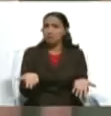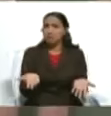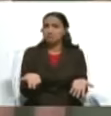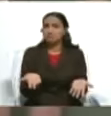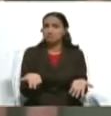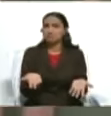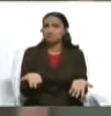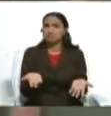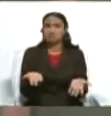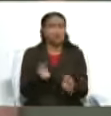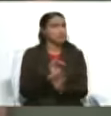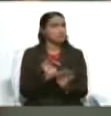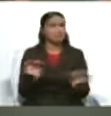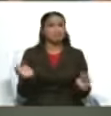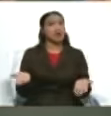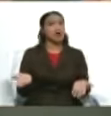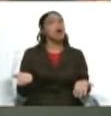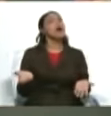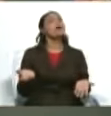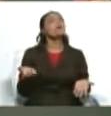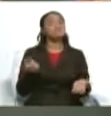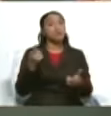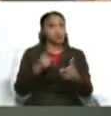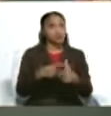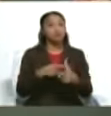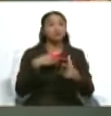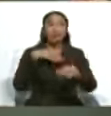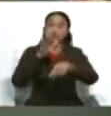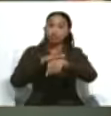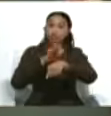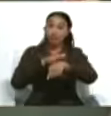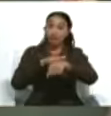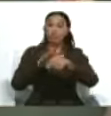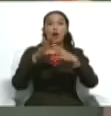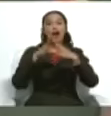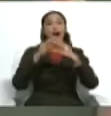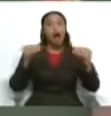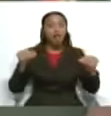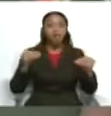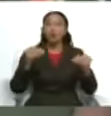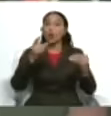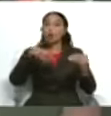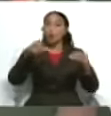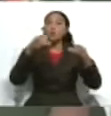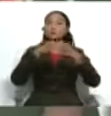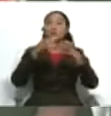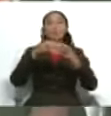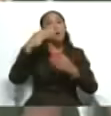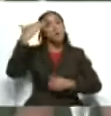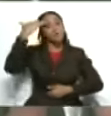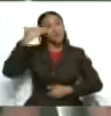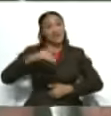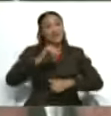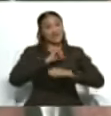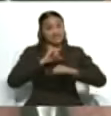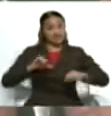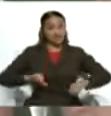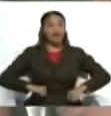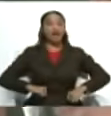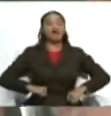ejercicios militares, compañeros del Comando Estratégico Operacional, ejercicios militares permanentemente en todo lo que es la